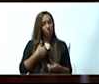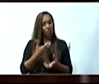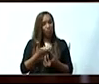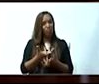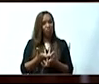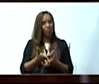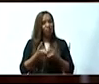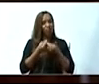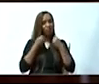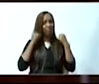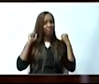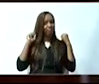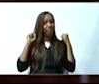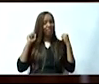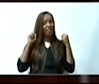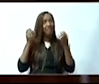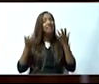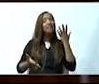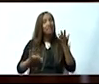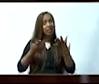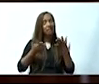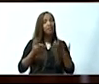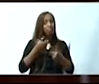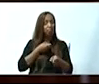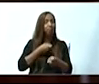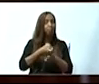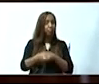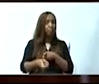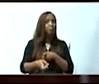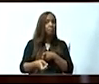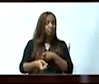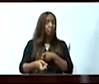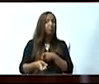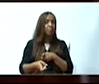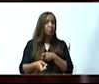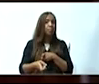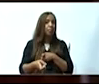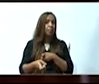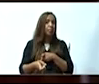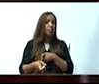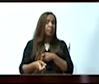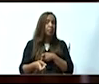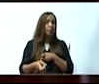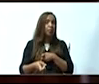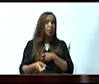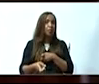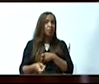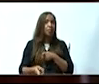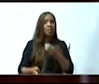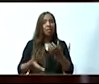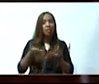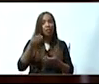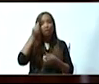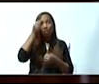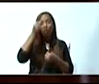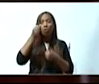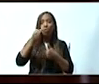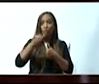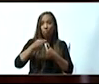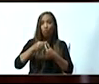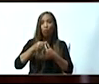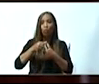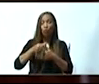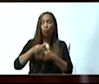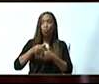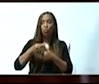extremadamente perjudicial para el Estado Dominicano, vale decir entonces para el pueblo dominicano y para el bolsillo de cada uno